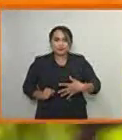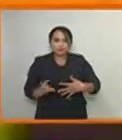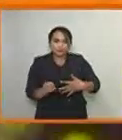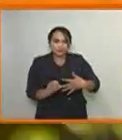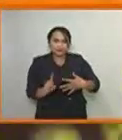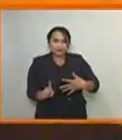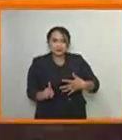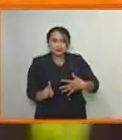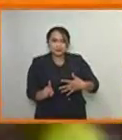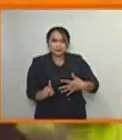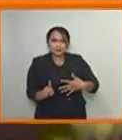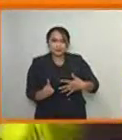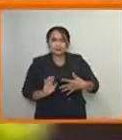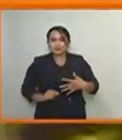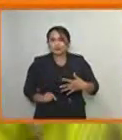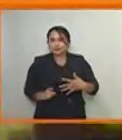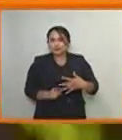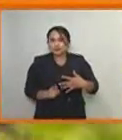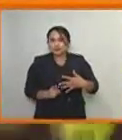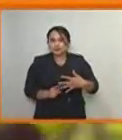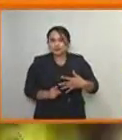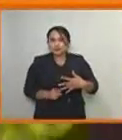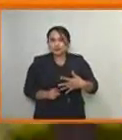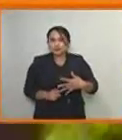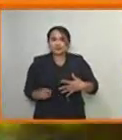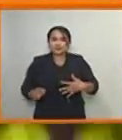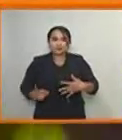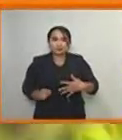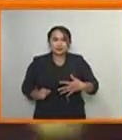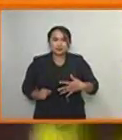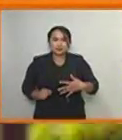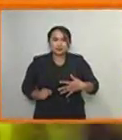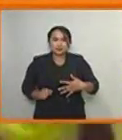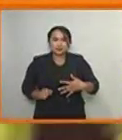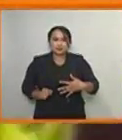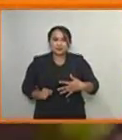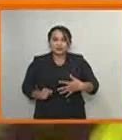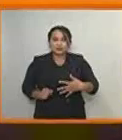01. A continuación conoceremos el cuarto número ganador.